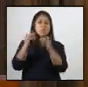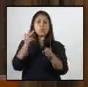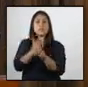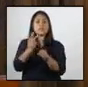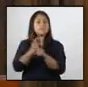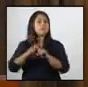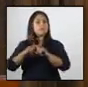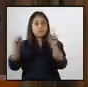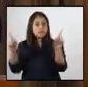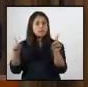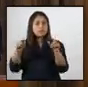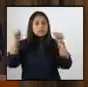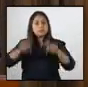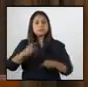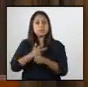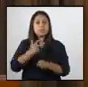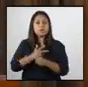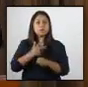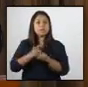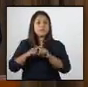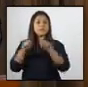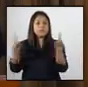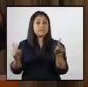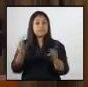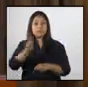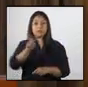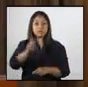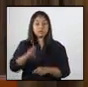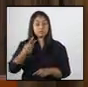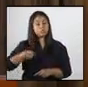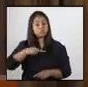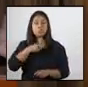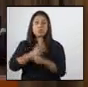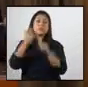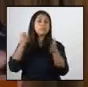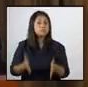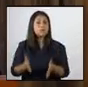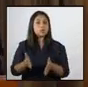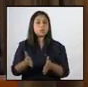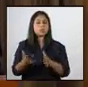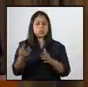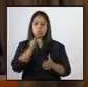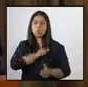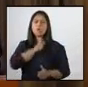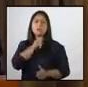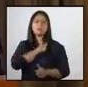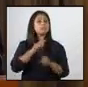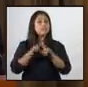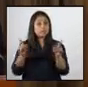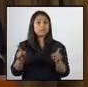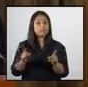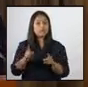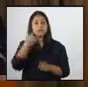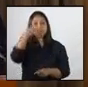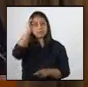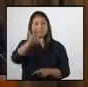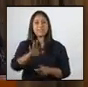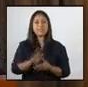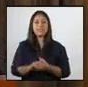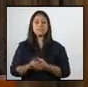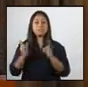diferente y esa guatemala diferente requiere de nosotros los guatemaltecos una actitud distinta que dios les bendiga